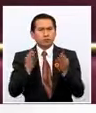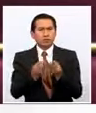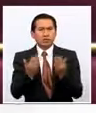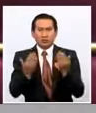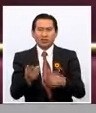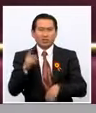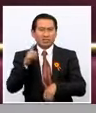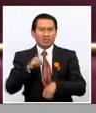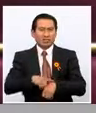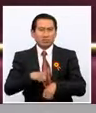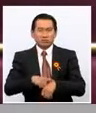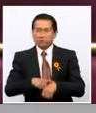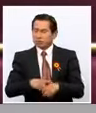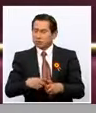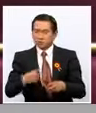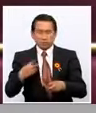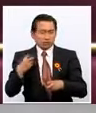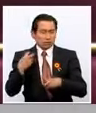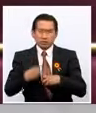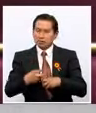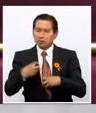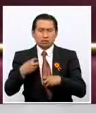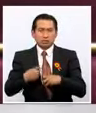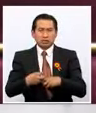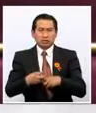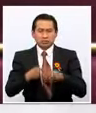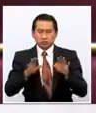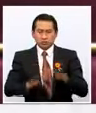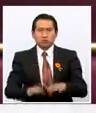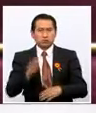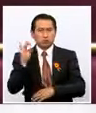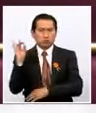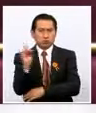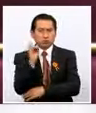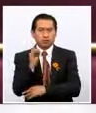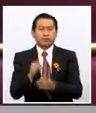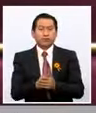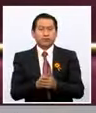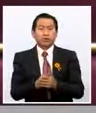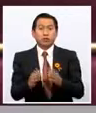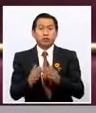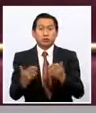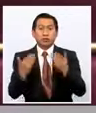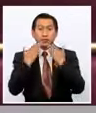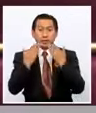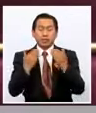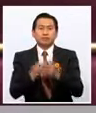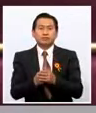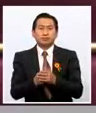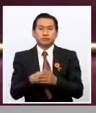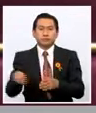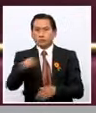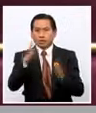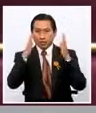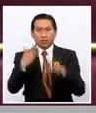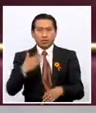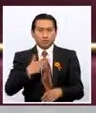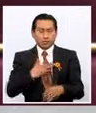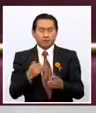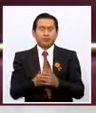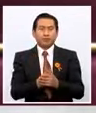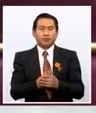momentos tan difíciles para la patria muchas gracias por haberme escuchado